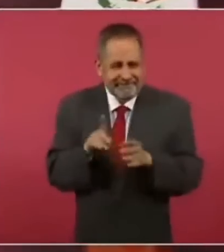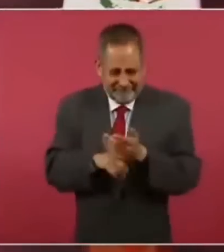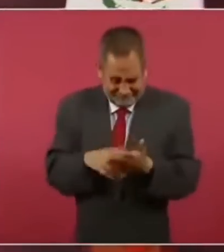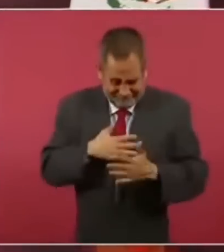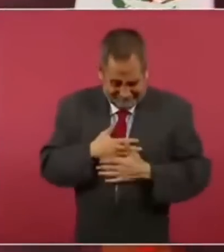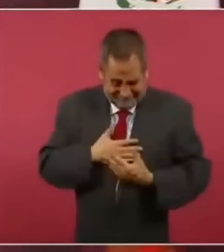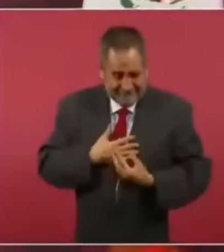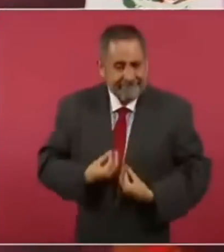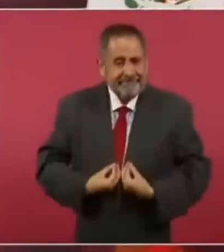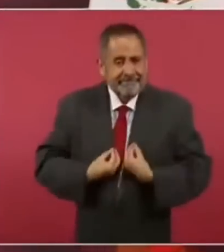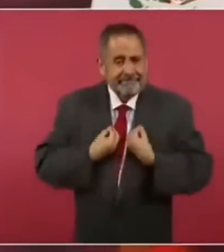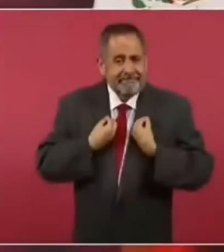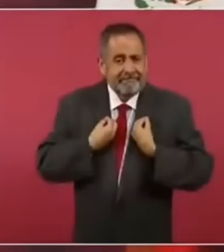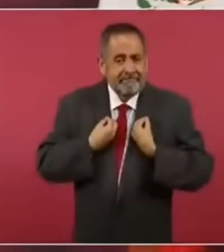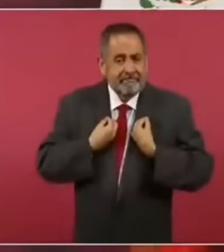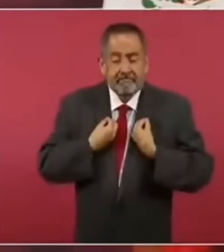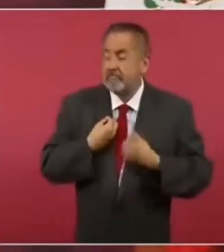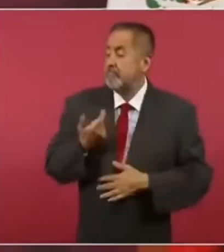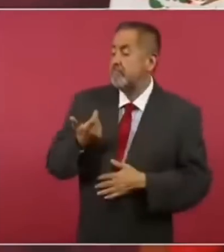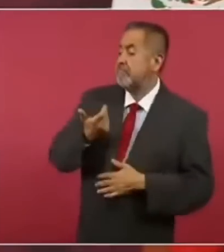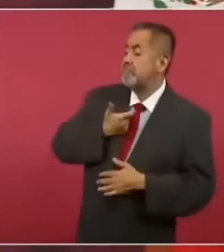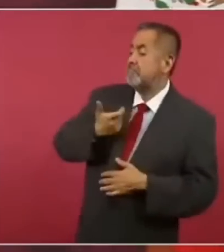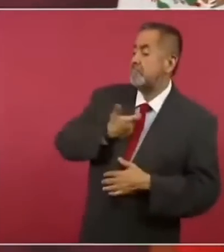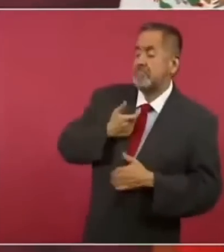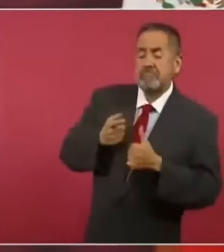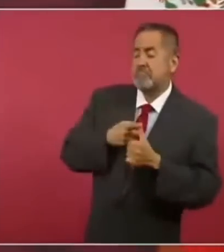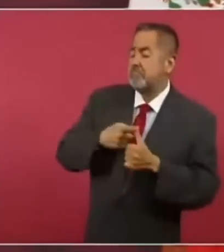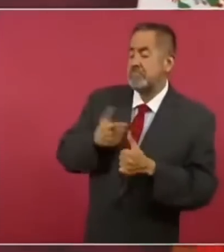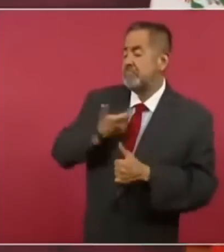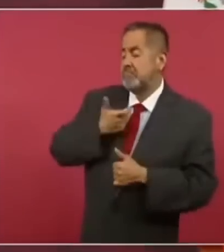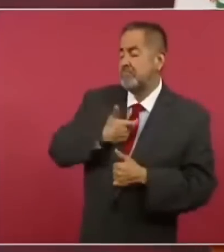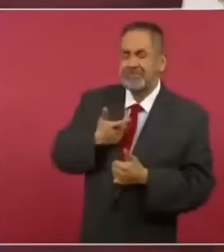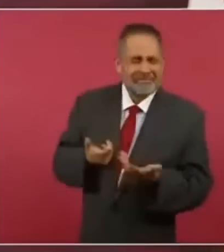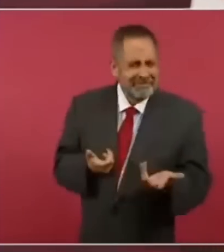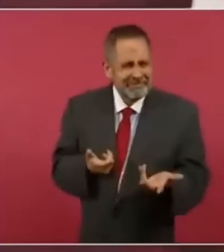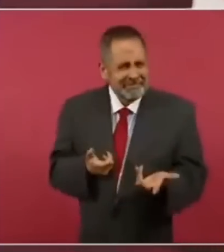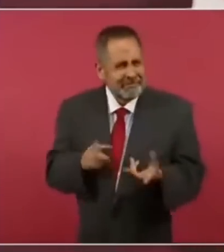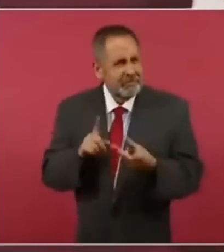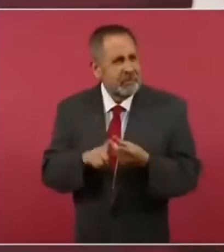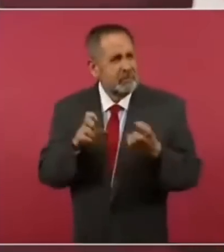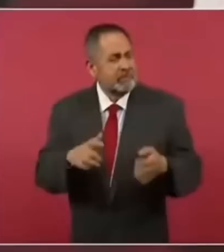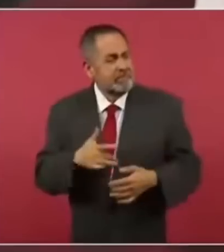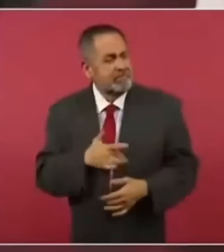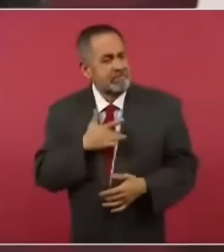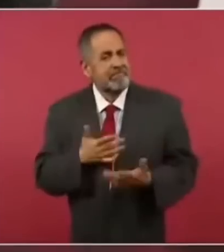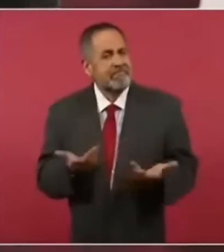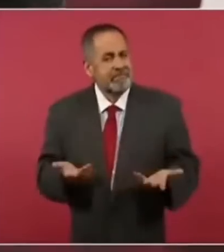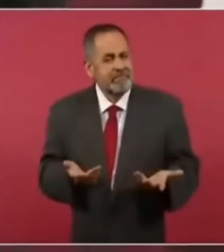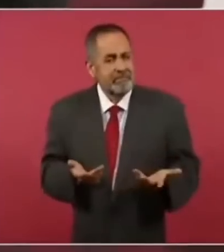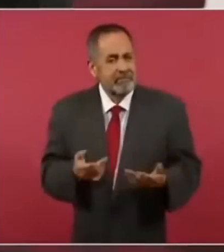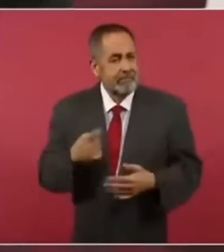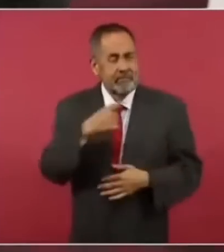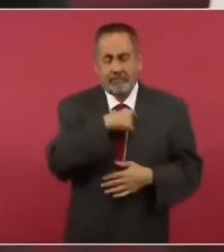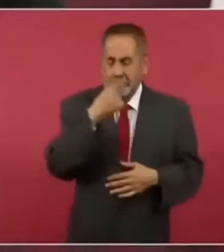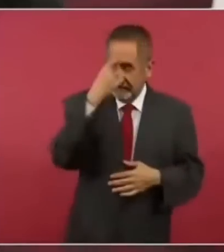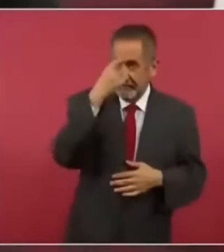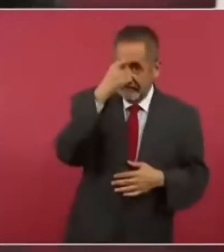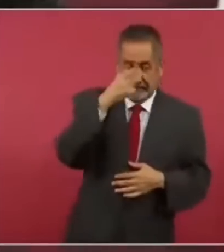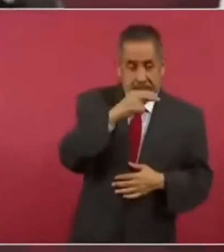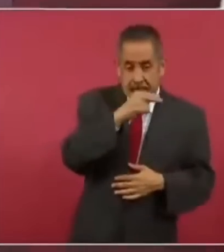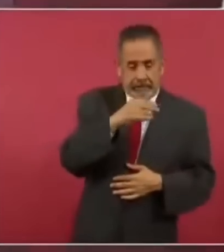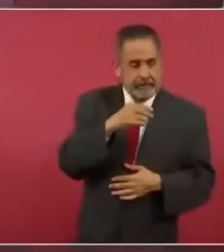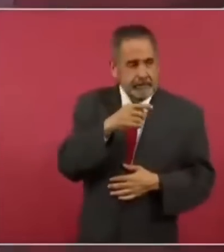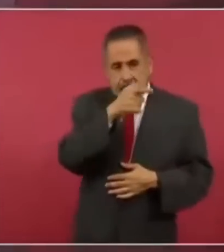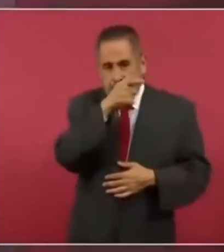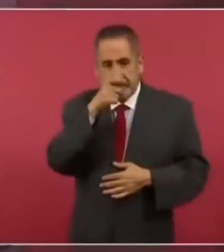ver con lo humano se esté pensando en el